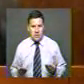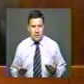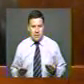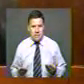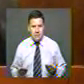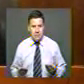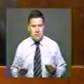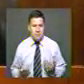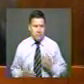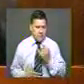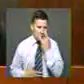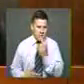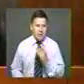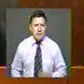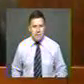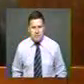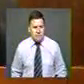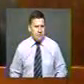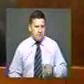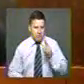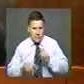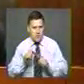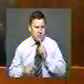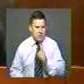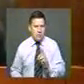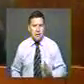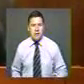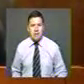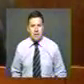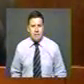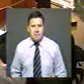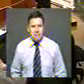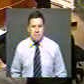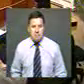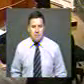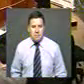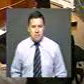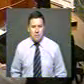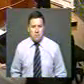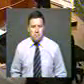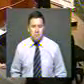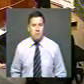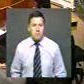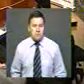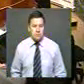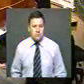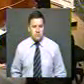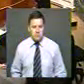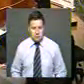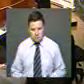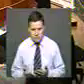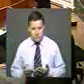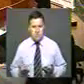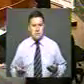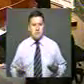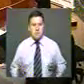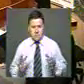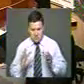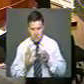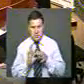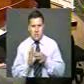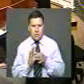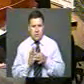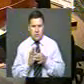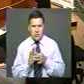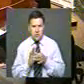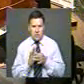una que me interesa, y no voy a decir sino esa: el estar unido en